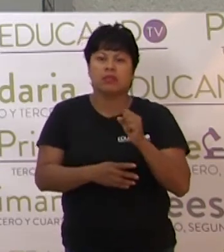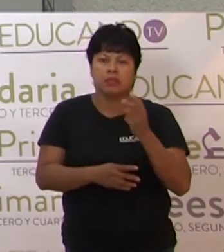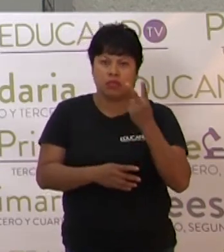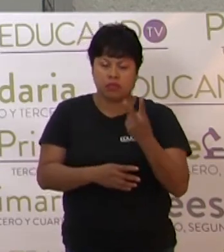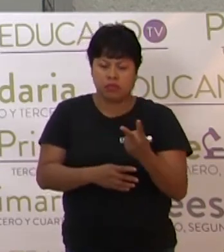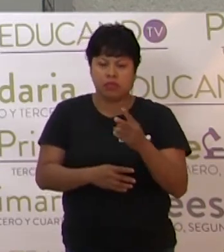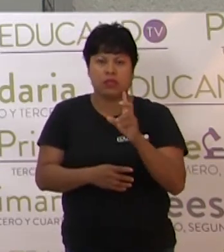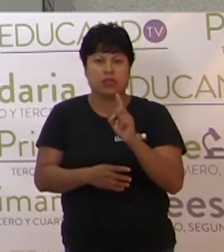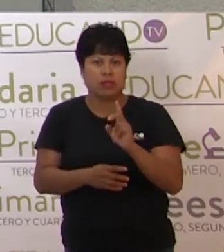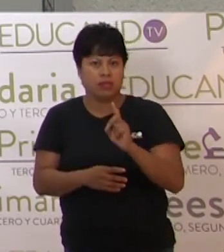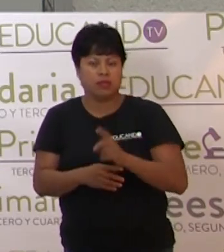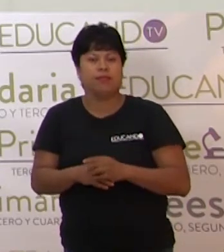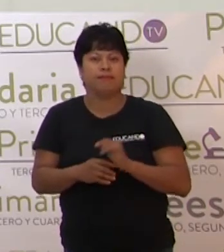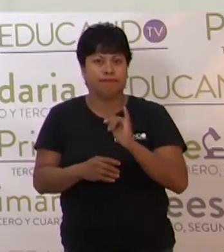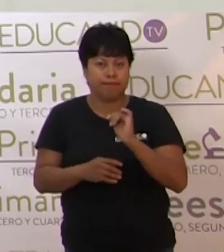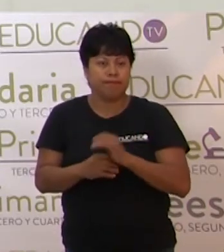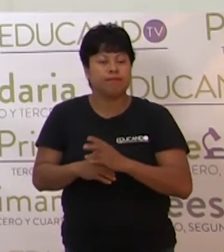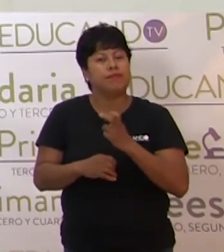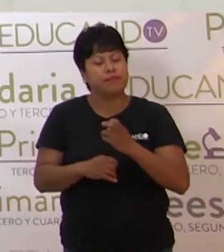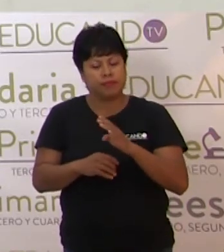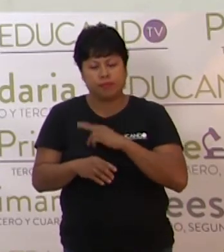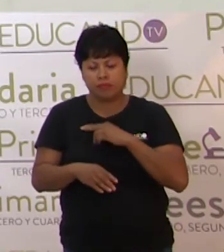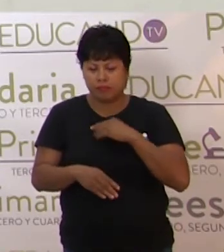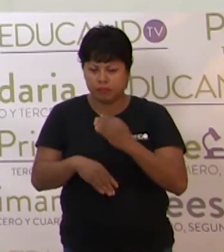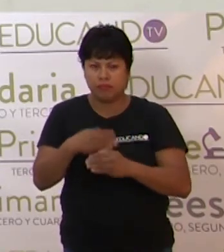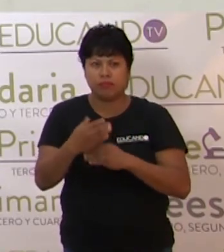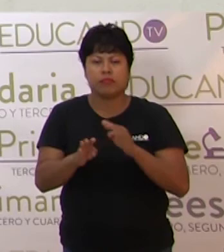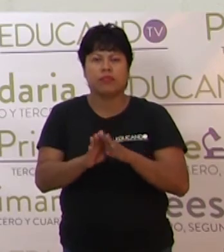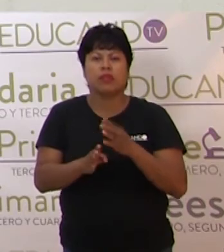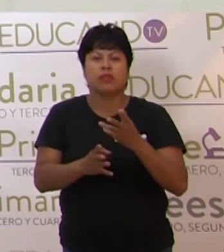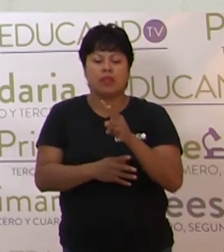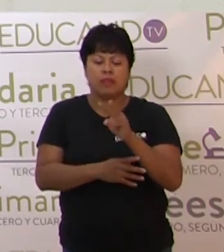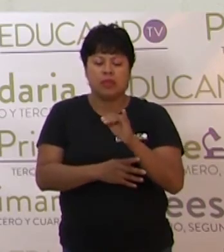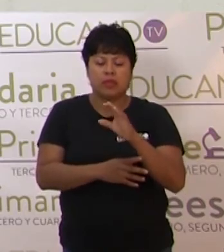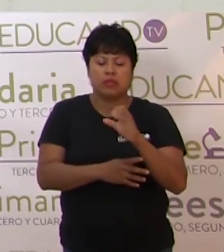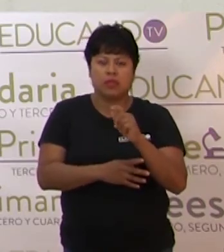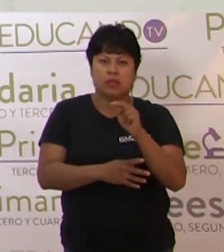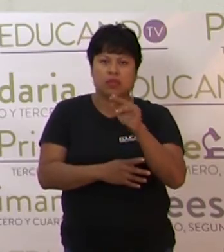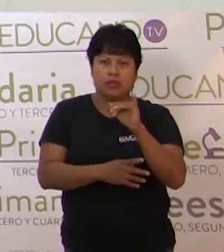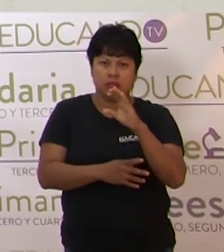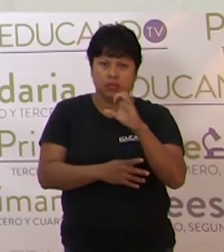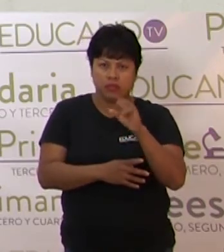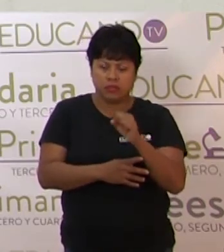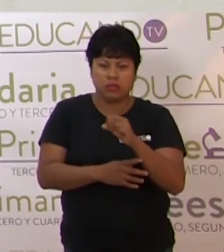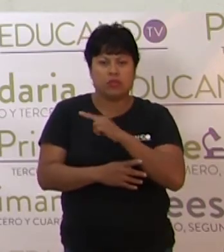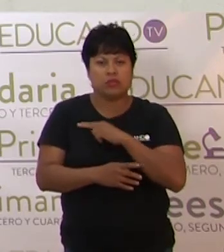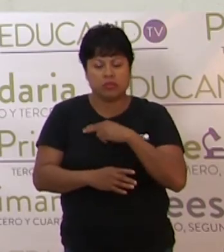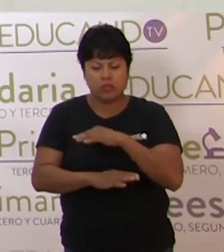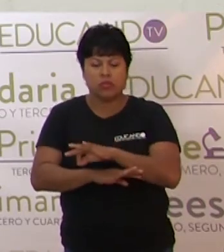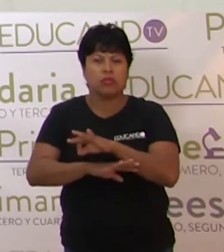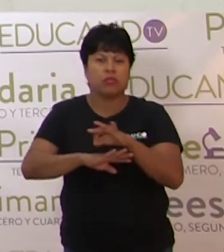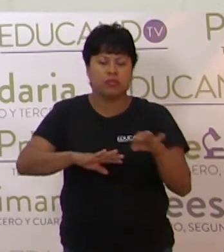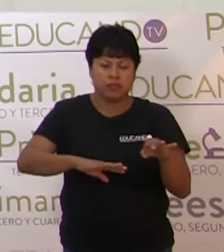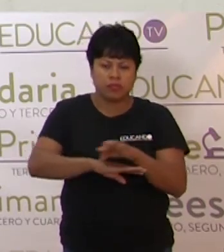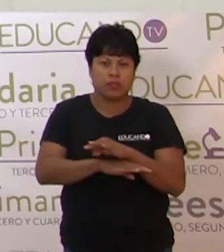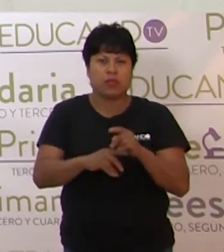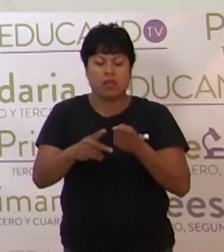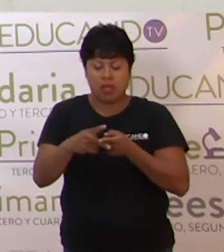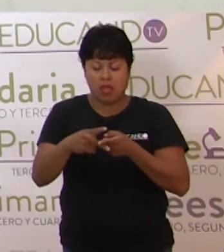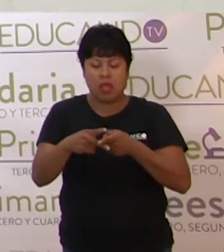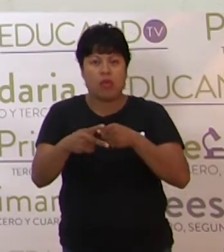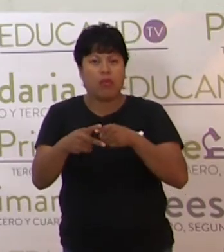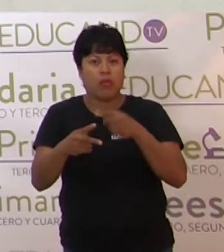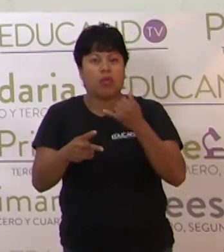ángulos de 30 si y así vamos a obtener las bisectriz es entonces vamos a checar con nuestro transportador medimos el ángulo